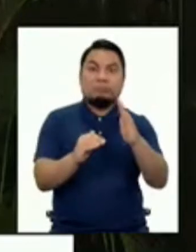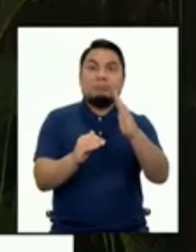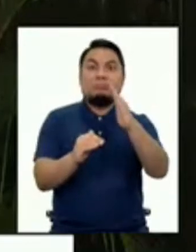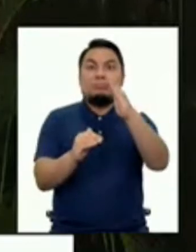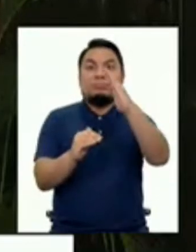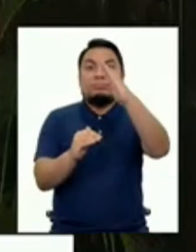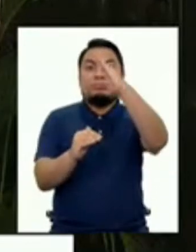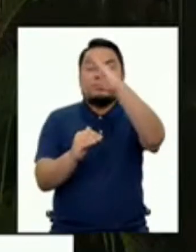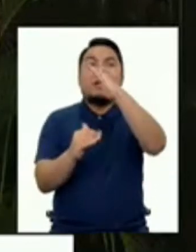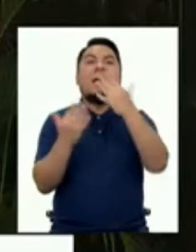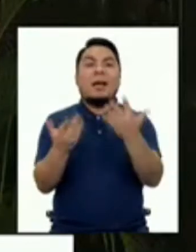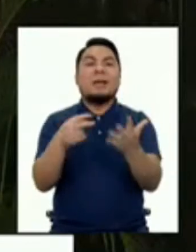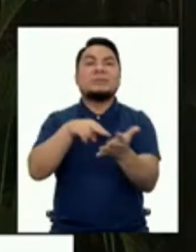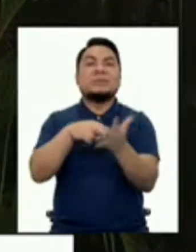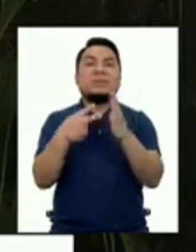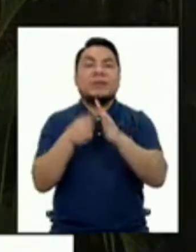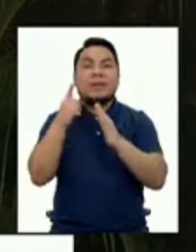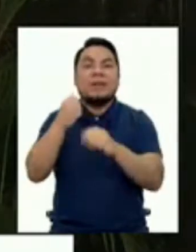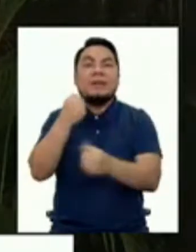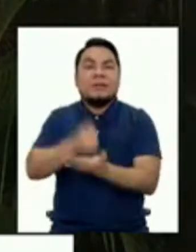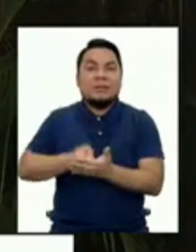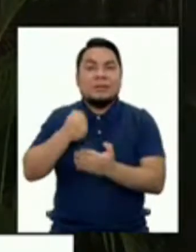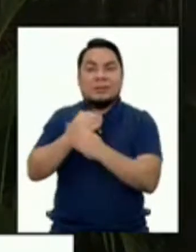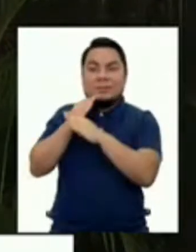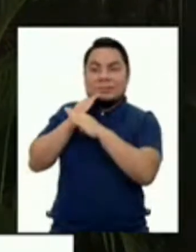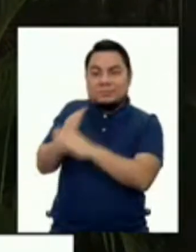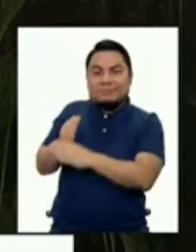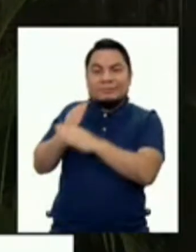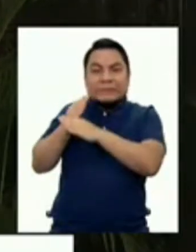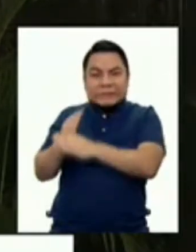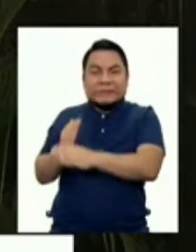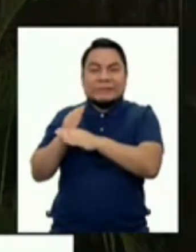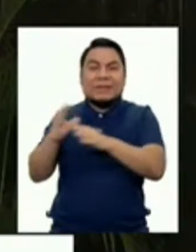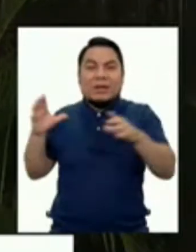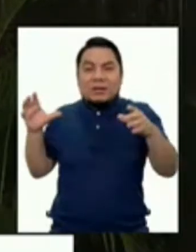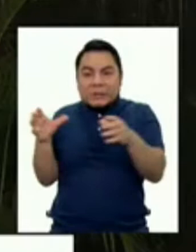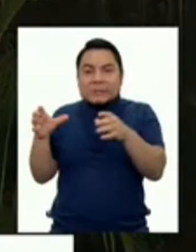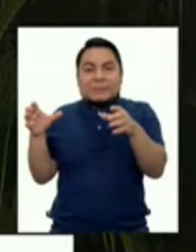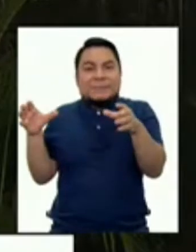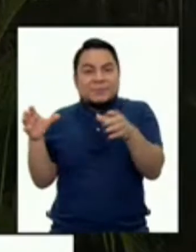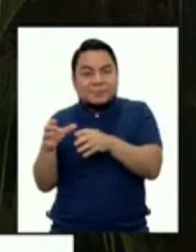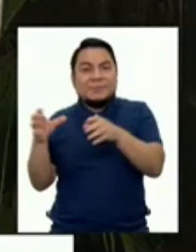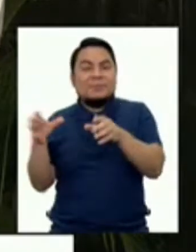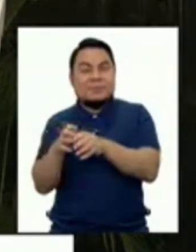que estamos combatiendo de manera adecuada